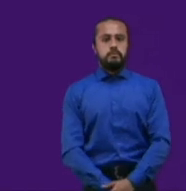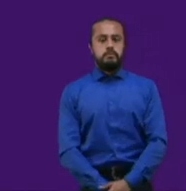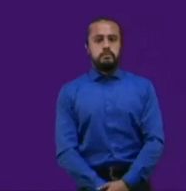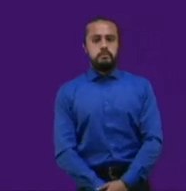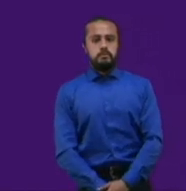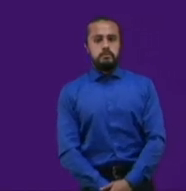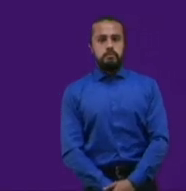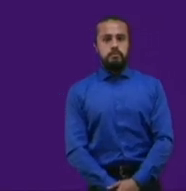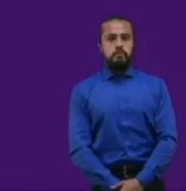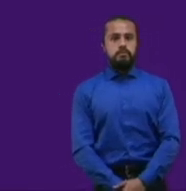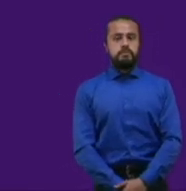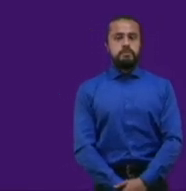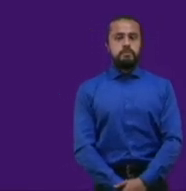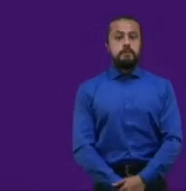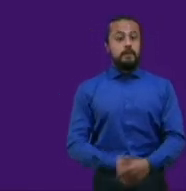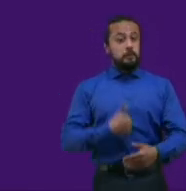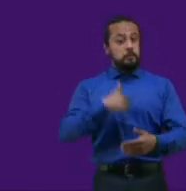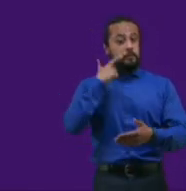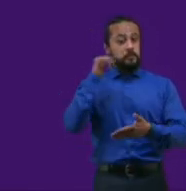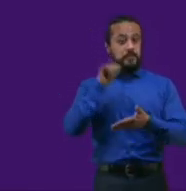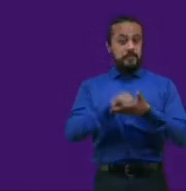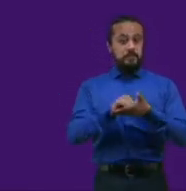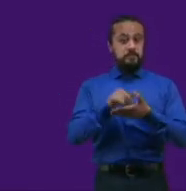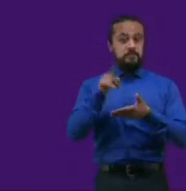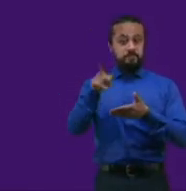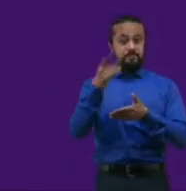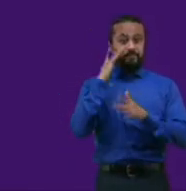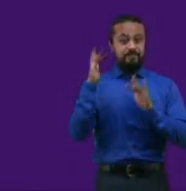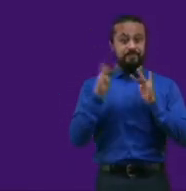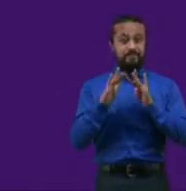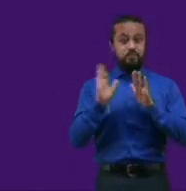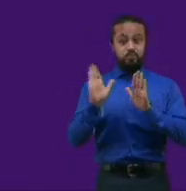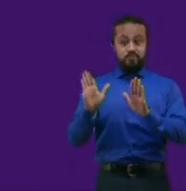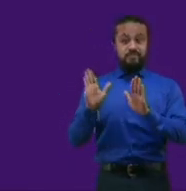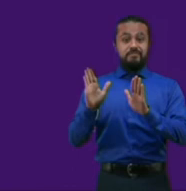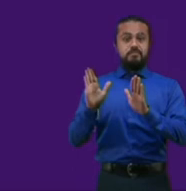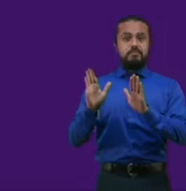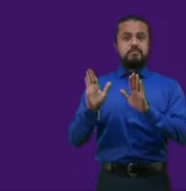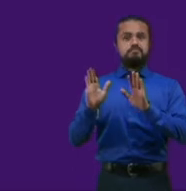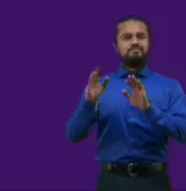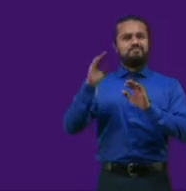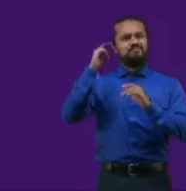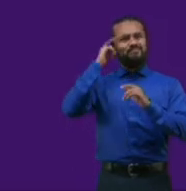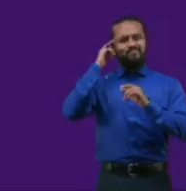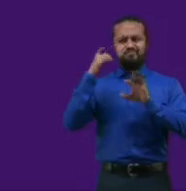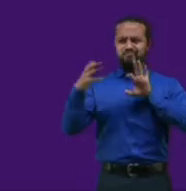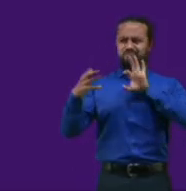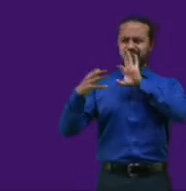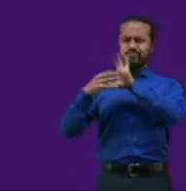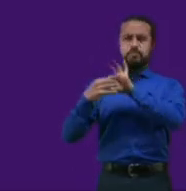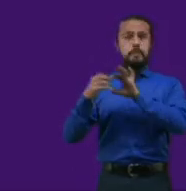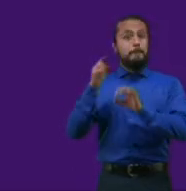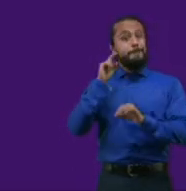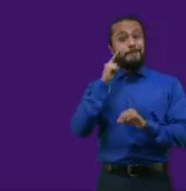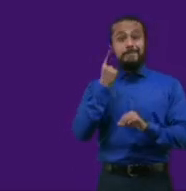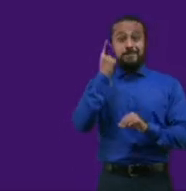Yo creo, Javier, que ese fit estratégico es fundamental y es lo primero que yo miro. Para